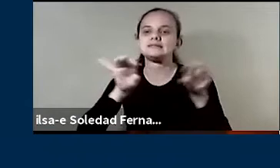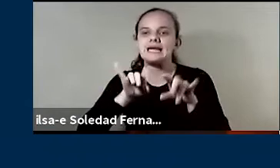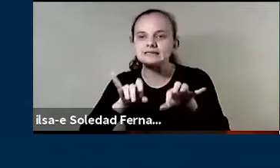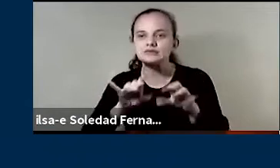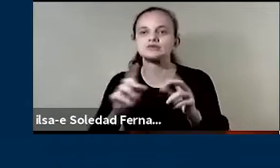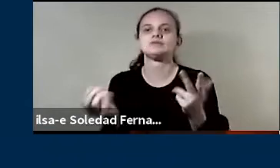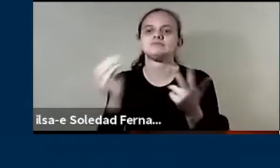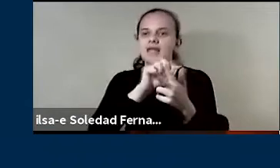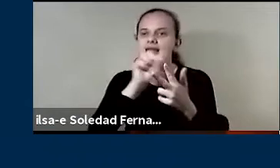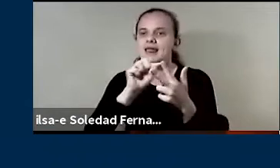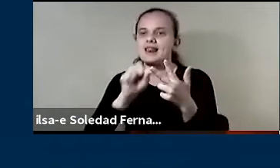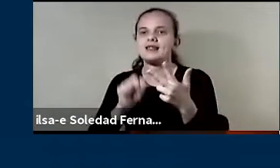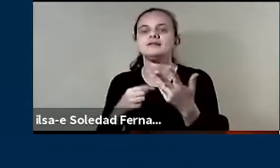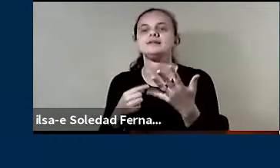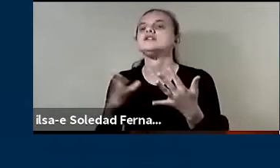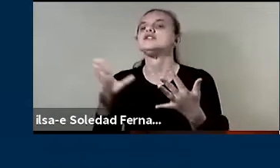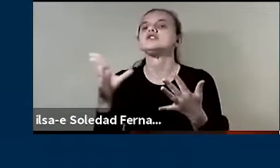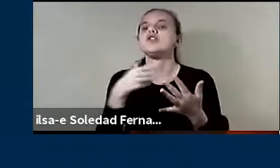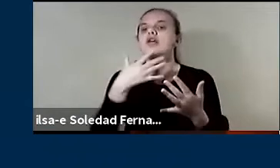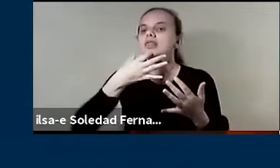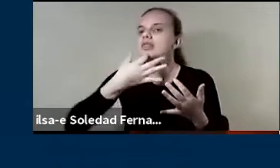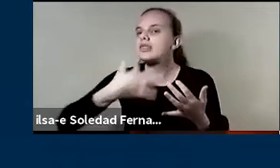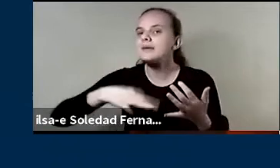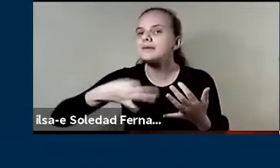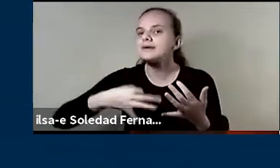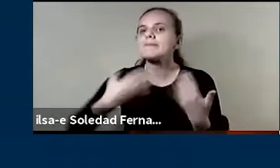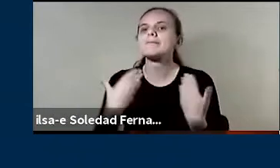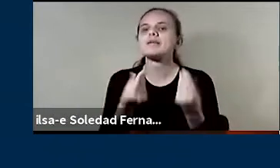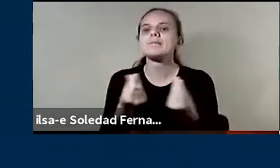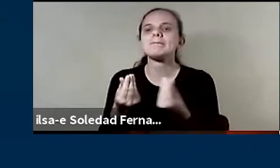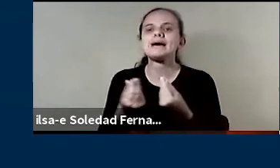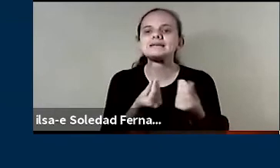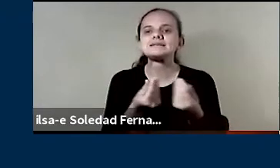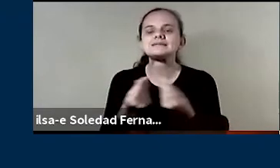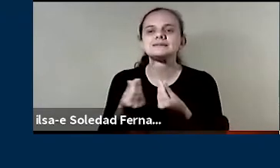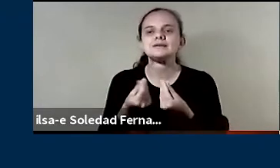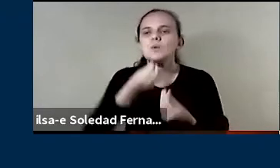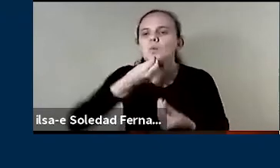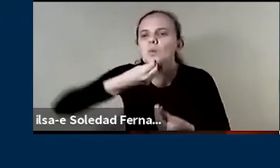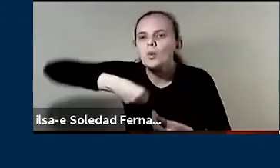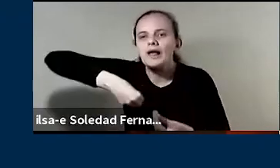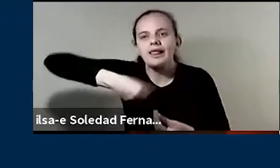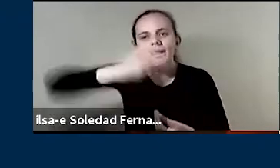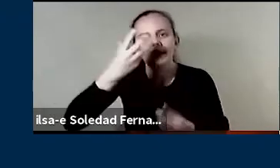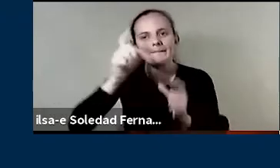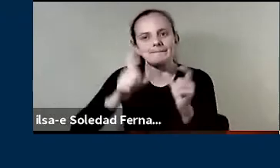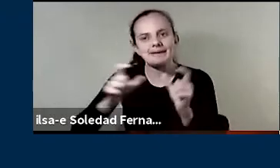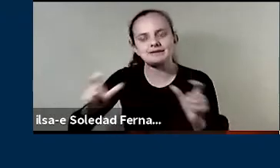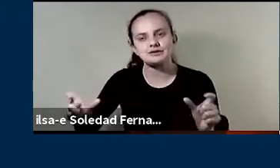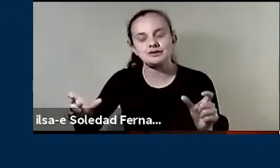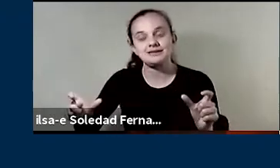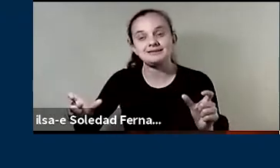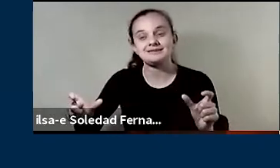los inputs, no sé, el texto, tiene que poder ser percibido por el usuario. Y cuando digo